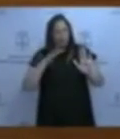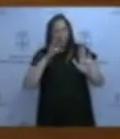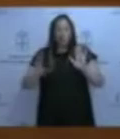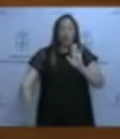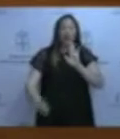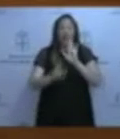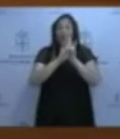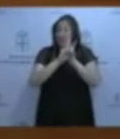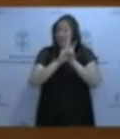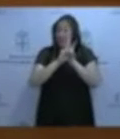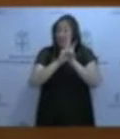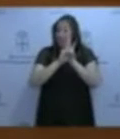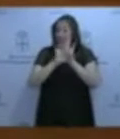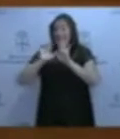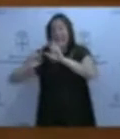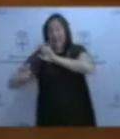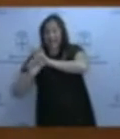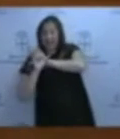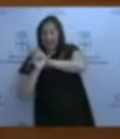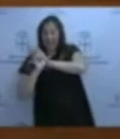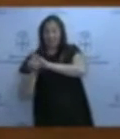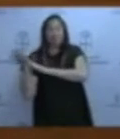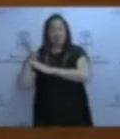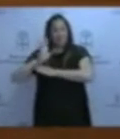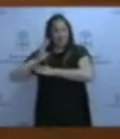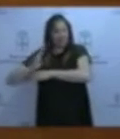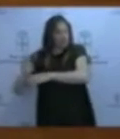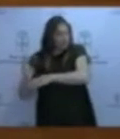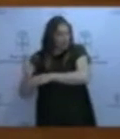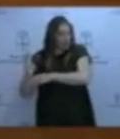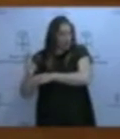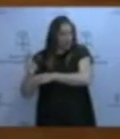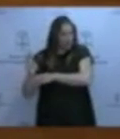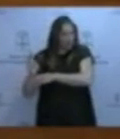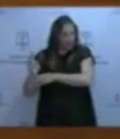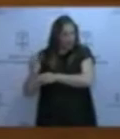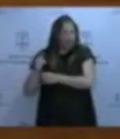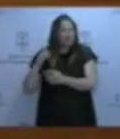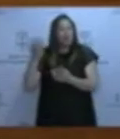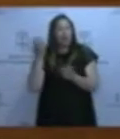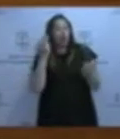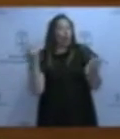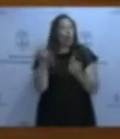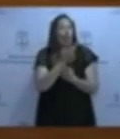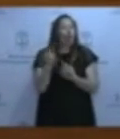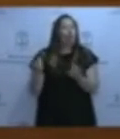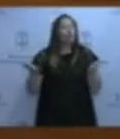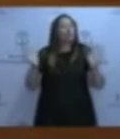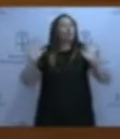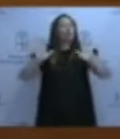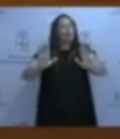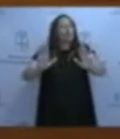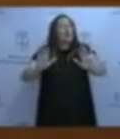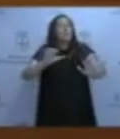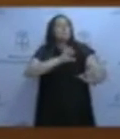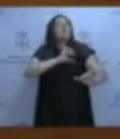aquí la ley que presenta el Partido Popular, que nos plantean cómo privatizar, si